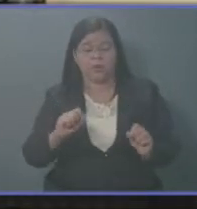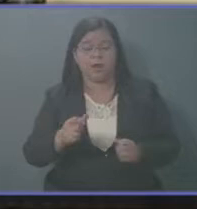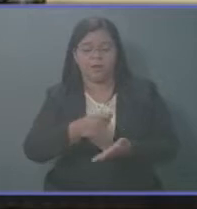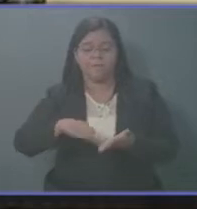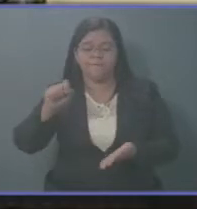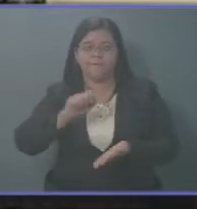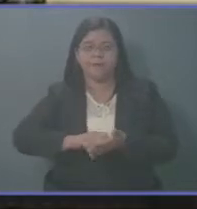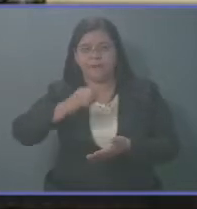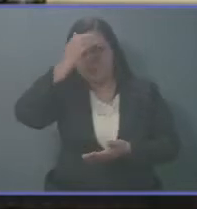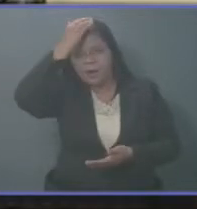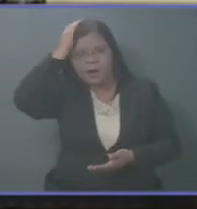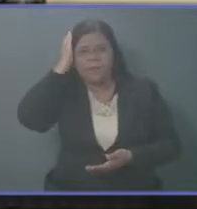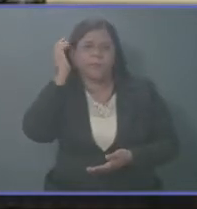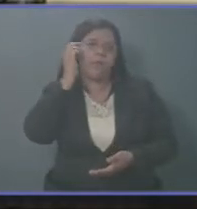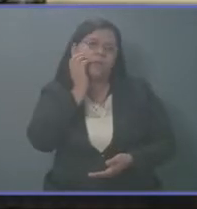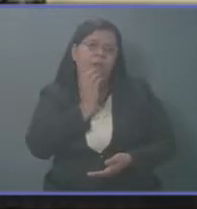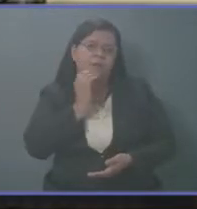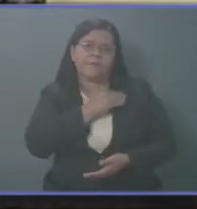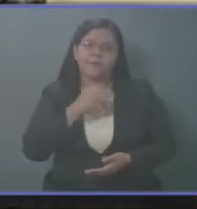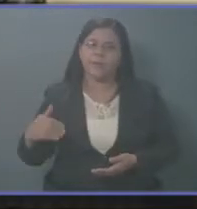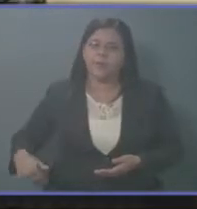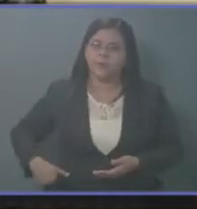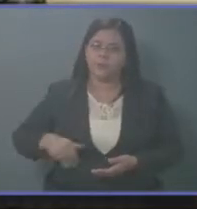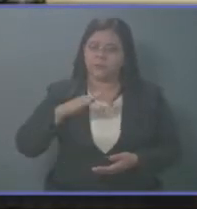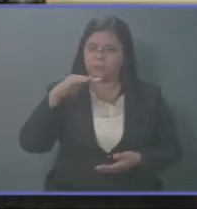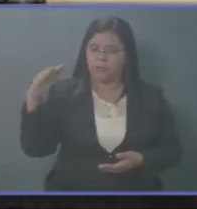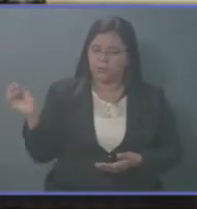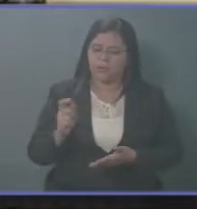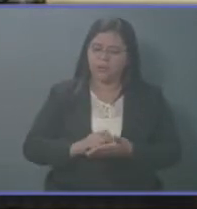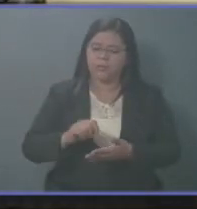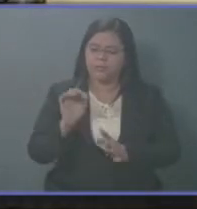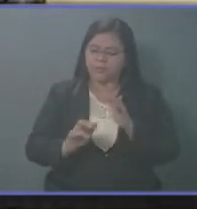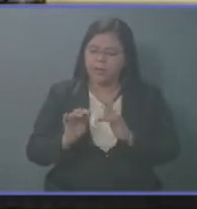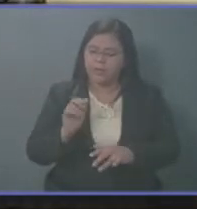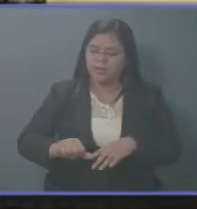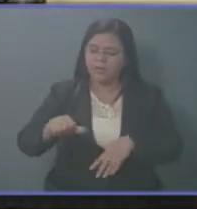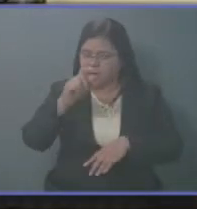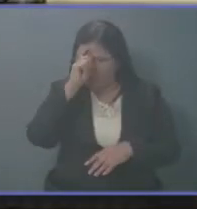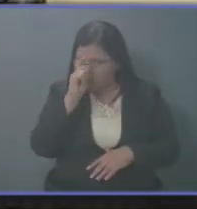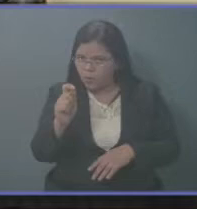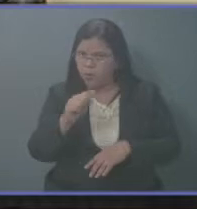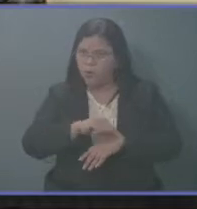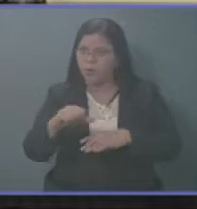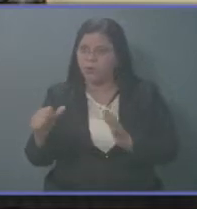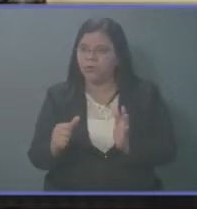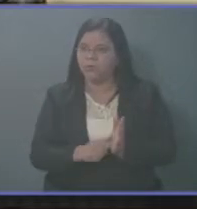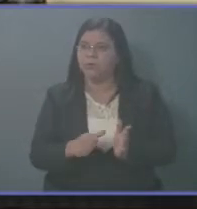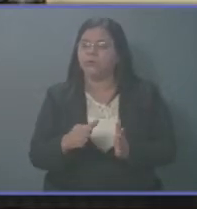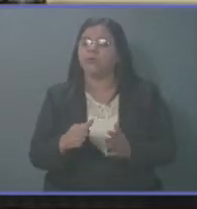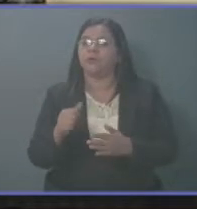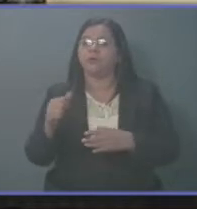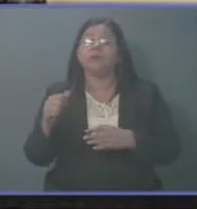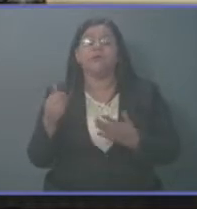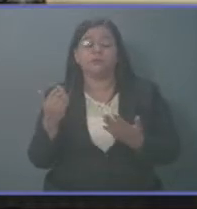Armando Bukele Ortiz, Presidente de la República, señores secretarios de la Honorable Asamblea Legislativa, Palacio